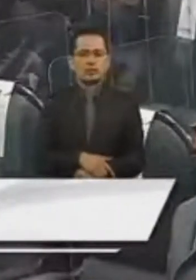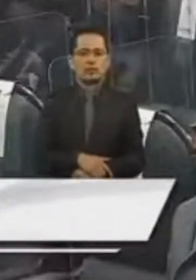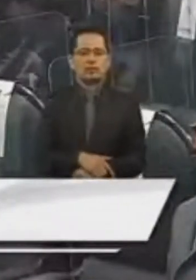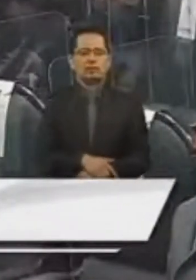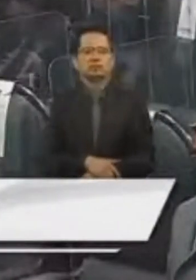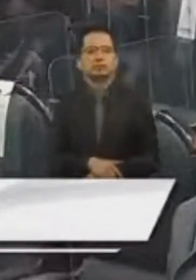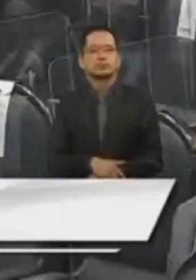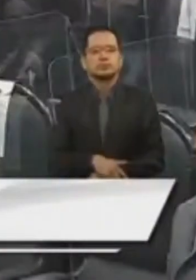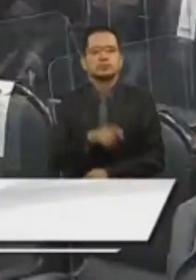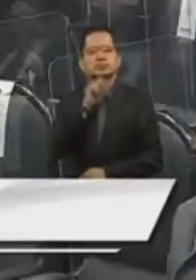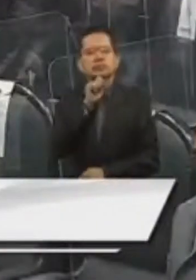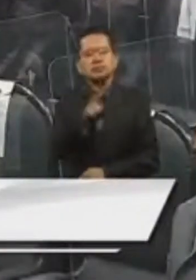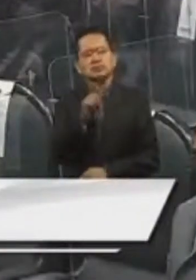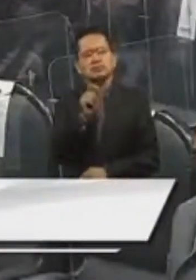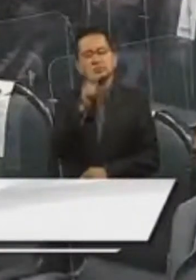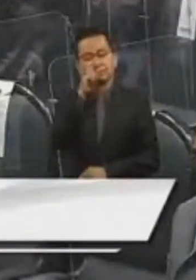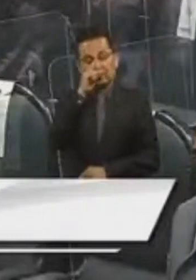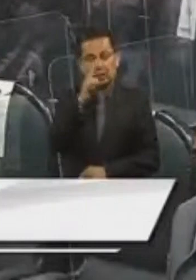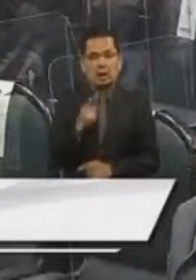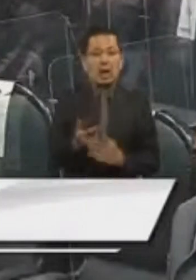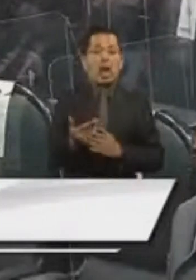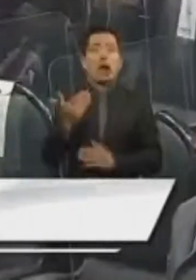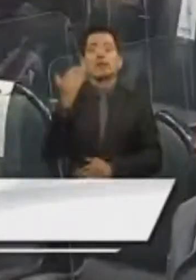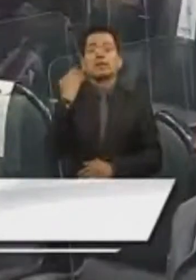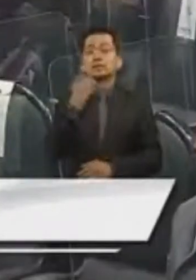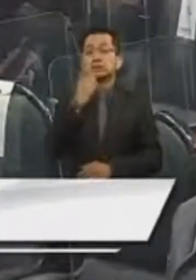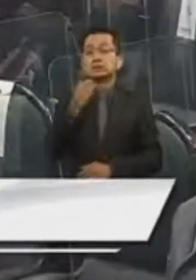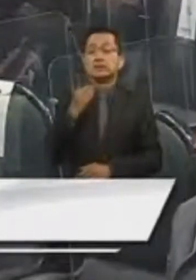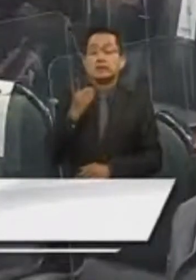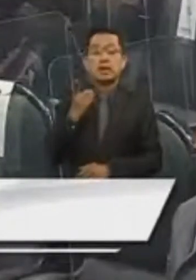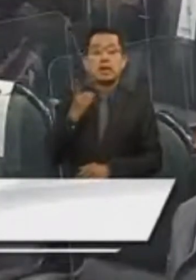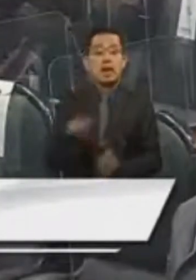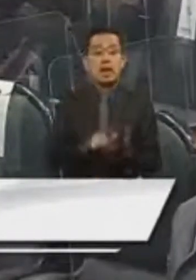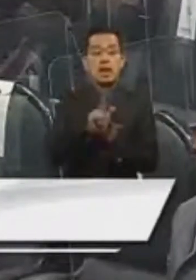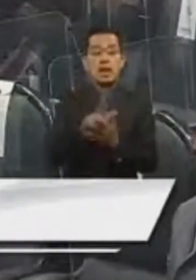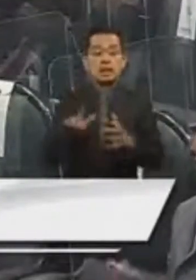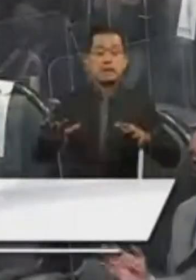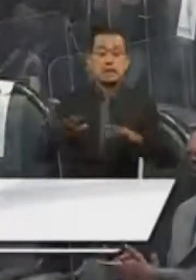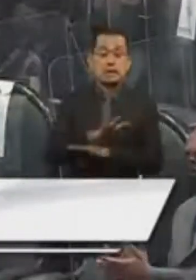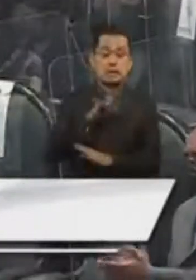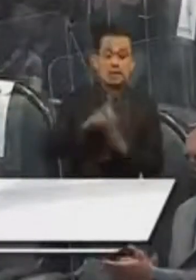la mal llamada reforma educativa